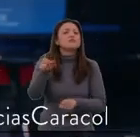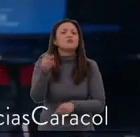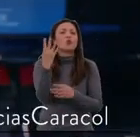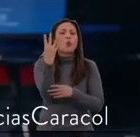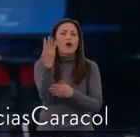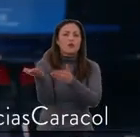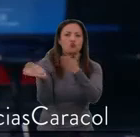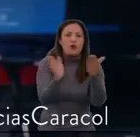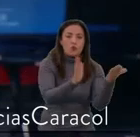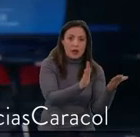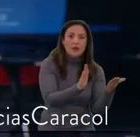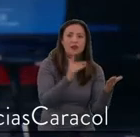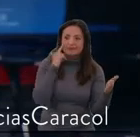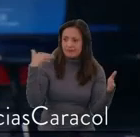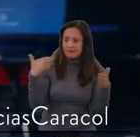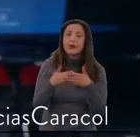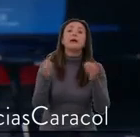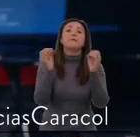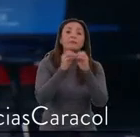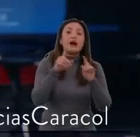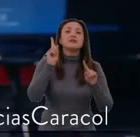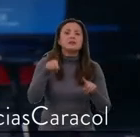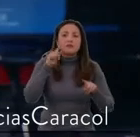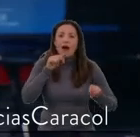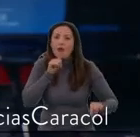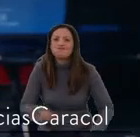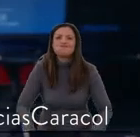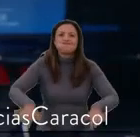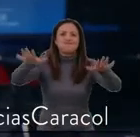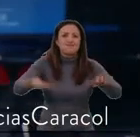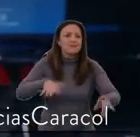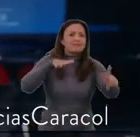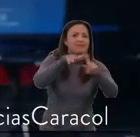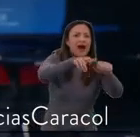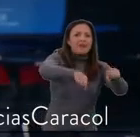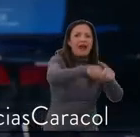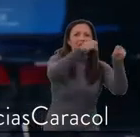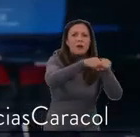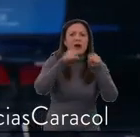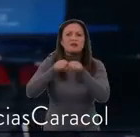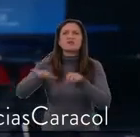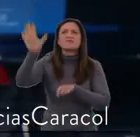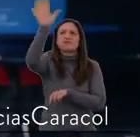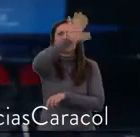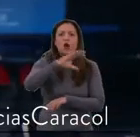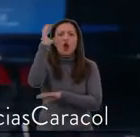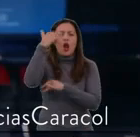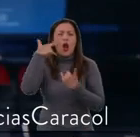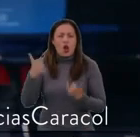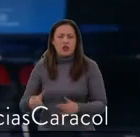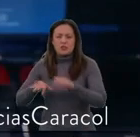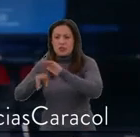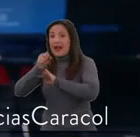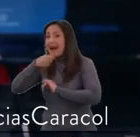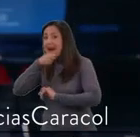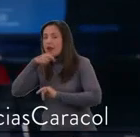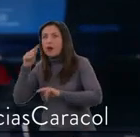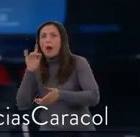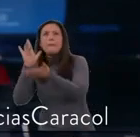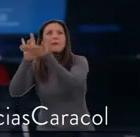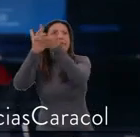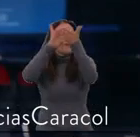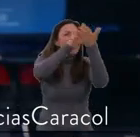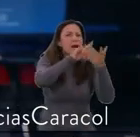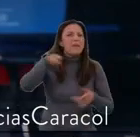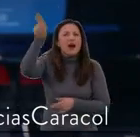horas. También se están registrando inundaciones y daños en vías de varias regiones. Vamos a hacer un recorrido de Noticias Caracol por los sitios donde se producen